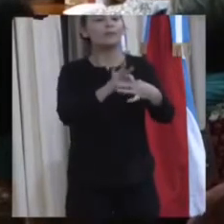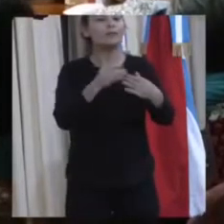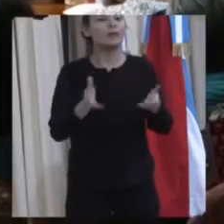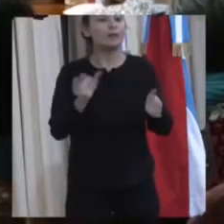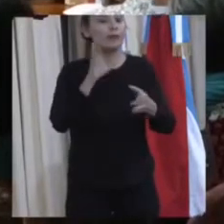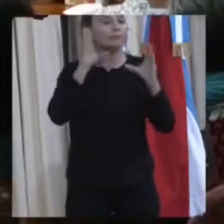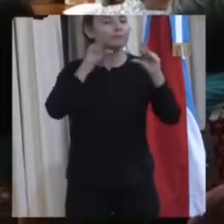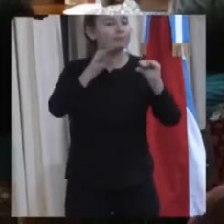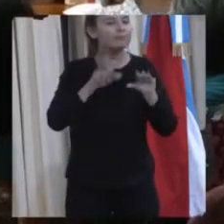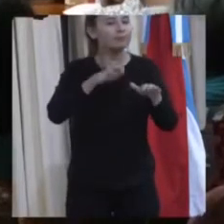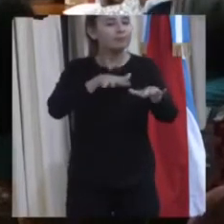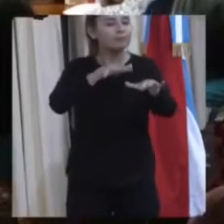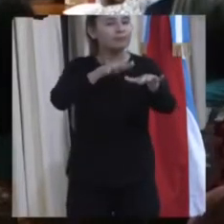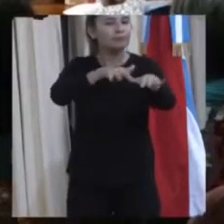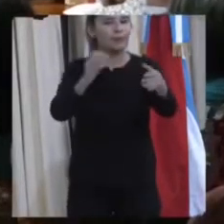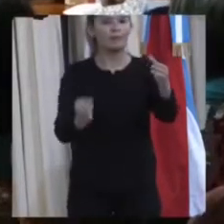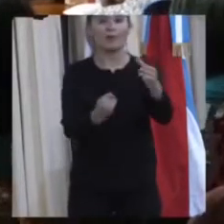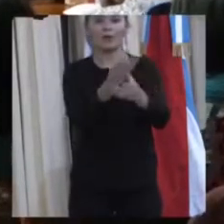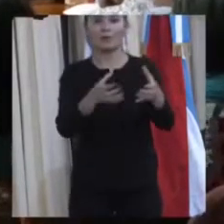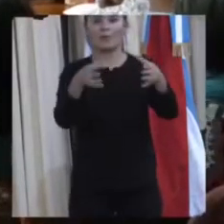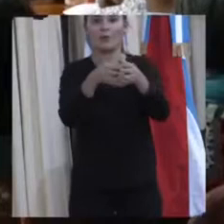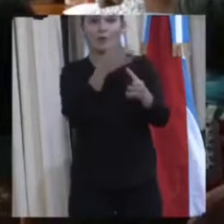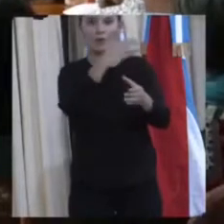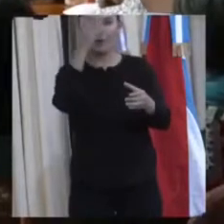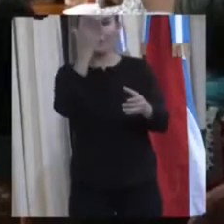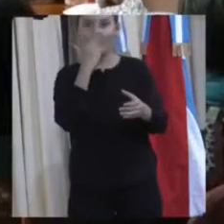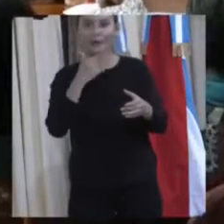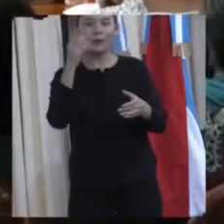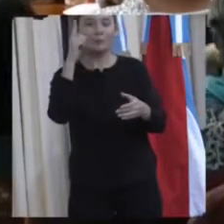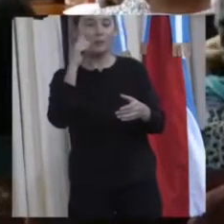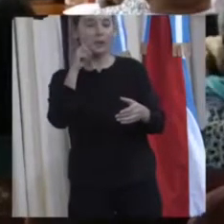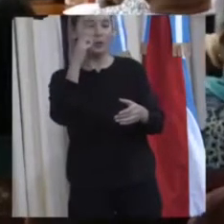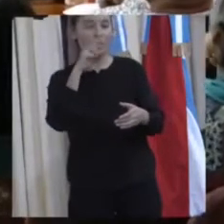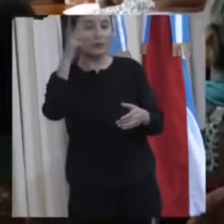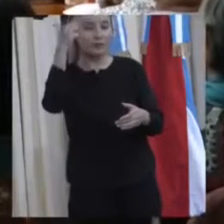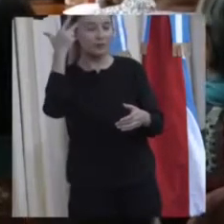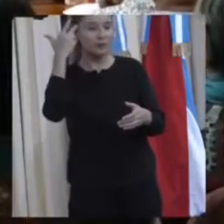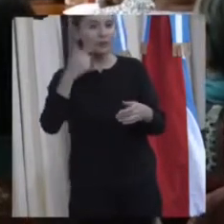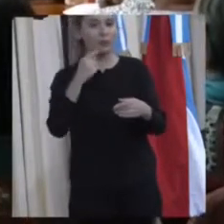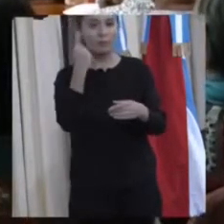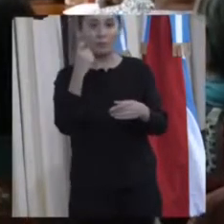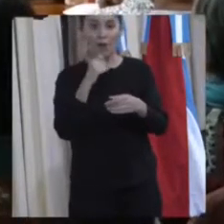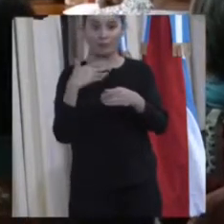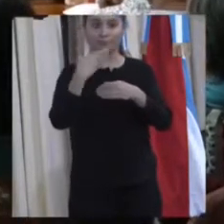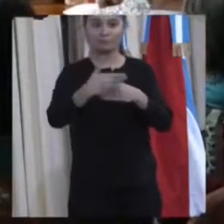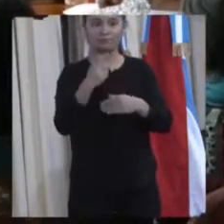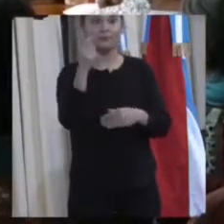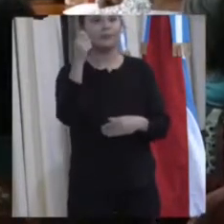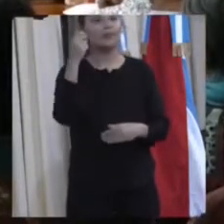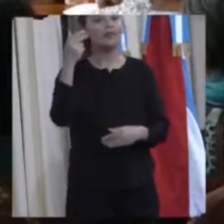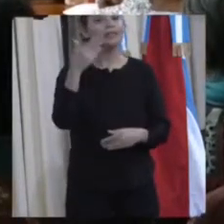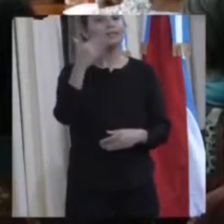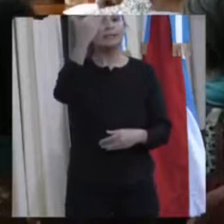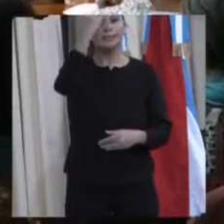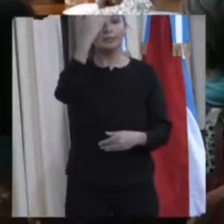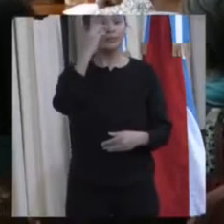hasta la creación de la Federación Universitaria de Córdoba en mayo del 18, y que un mes después, el 15 de junio